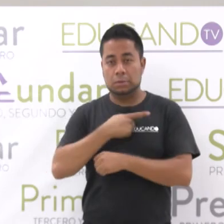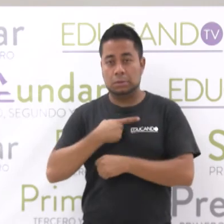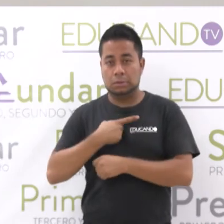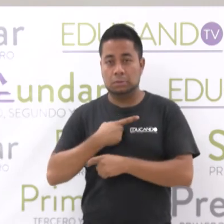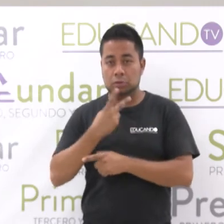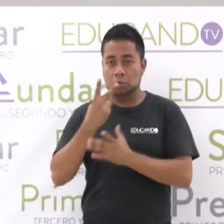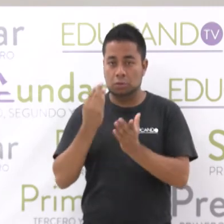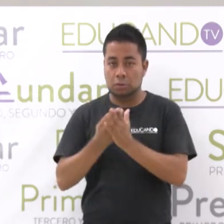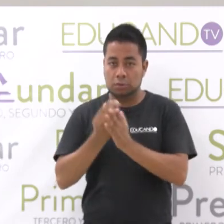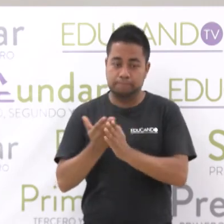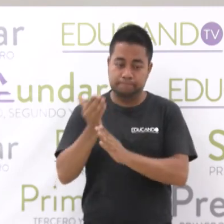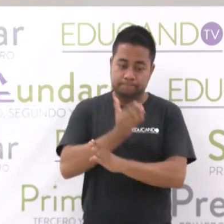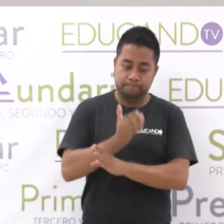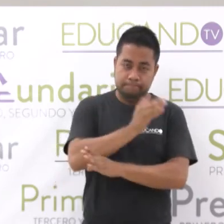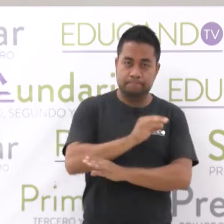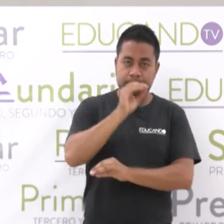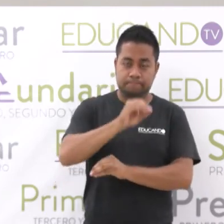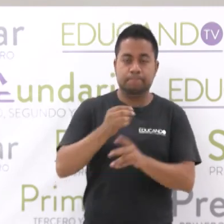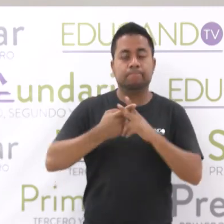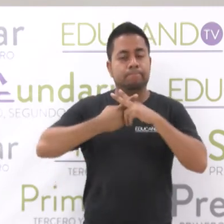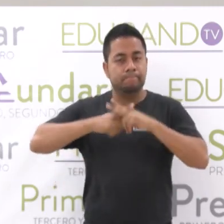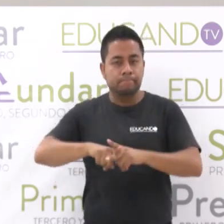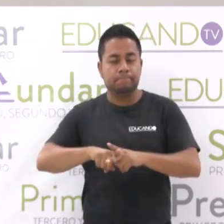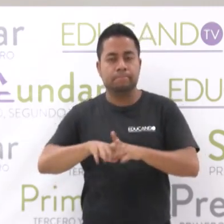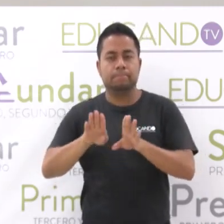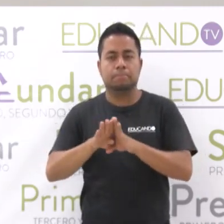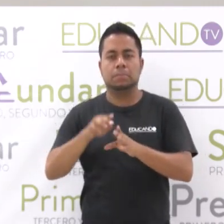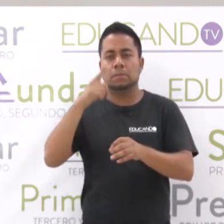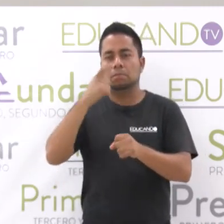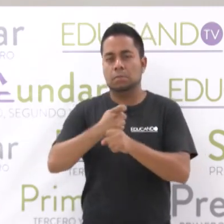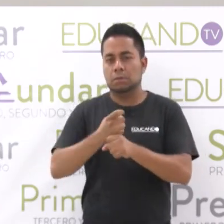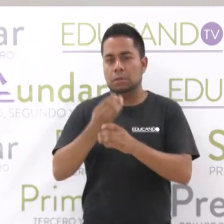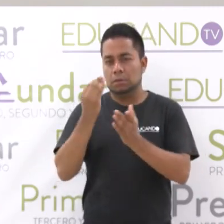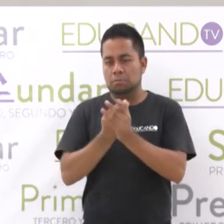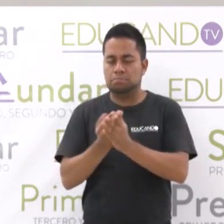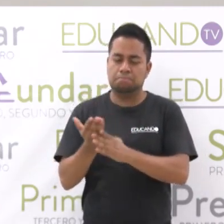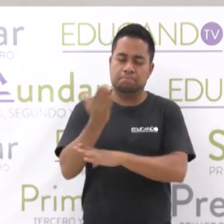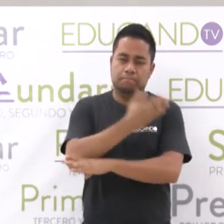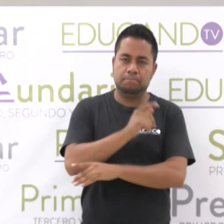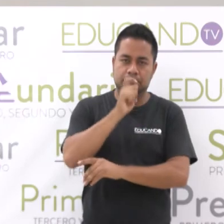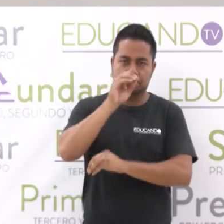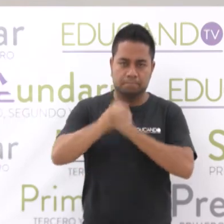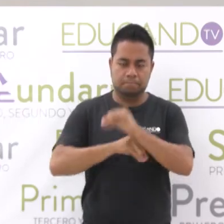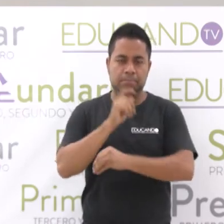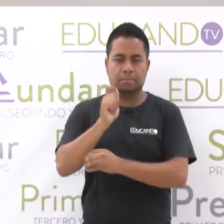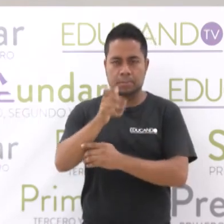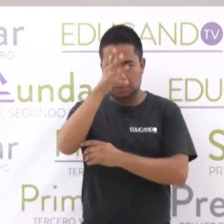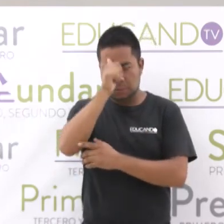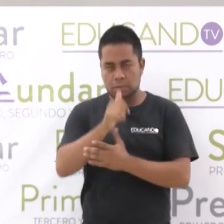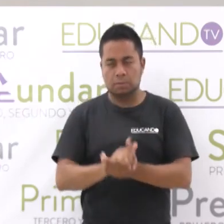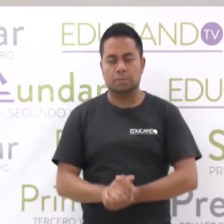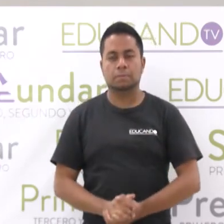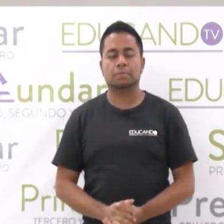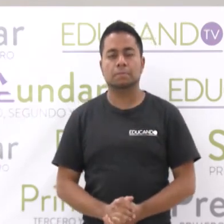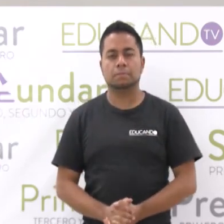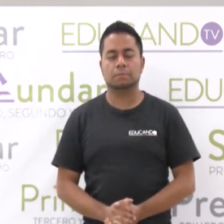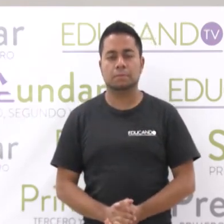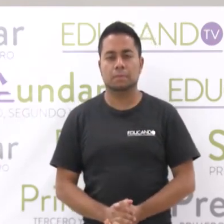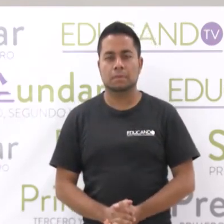dos sesiones. Vamos a empezar recapitulando qué vimos en las dos sesiones. En la primera